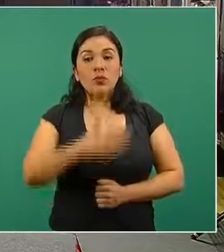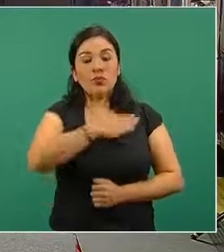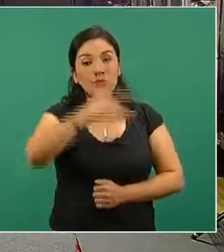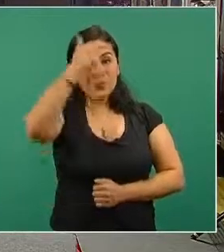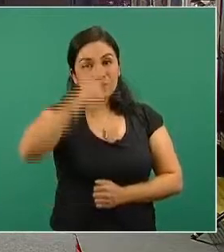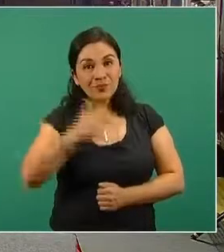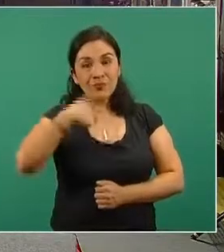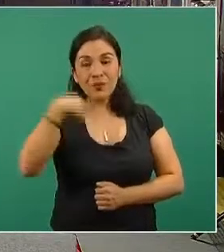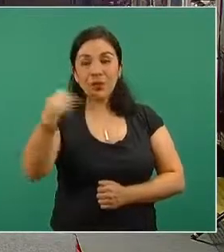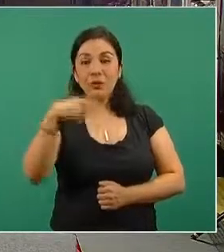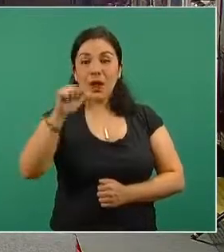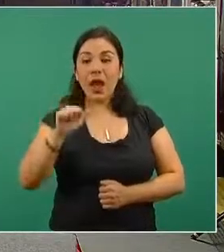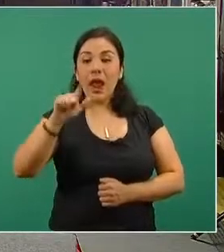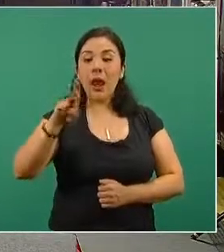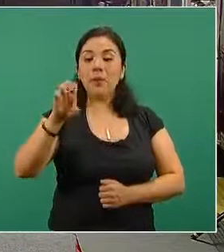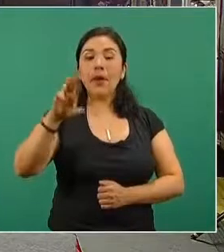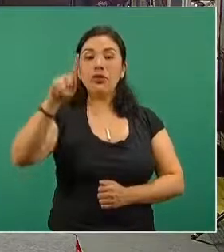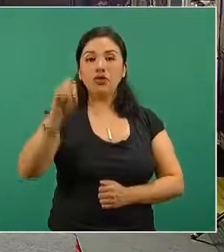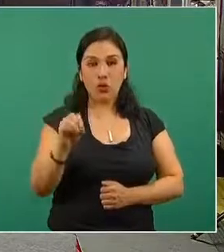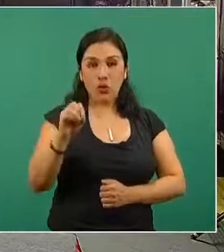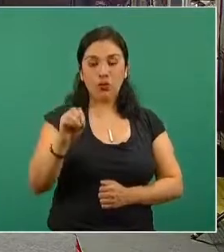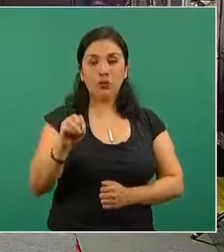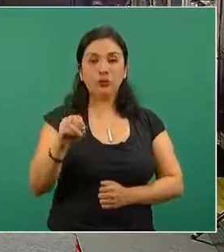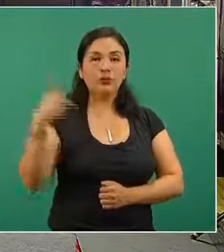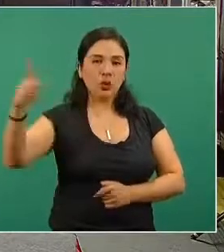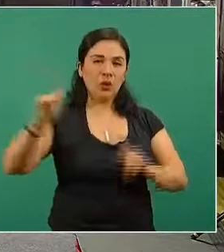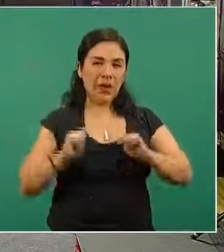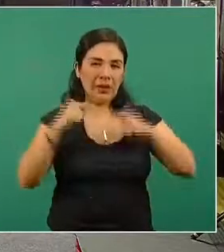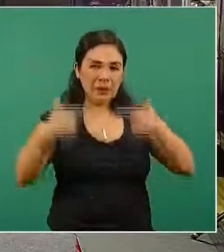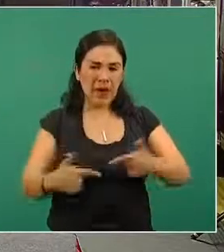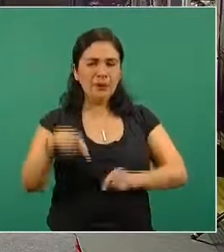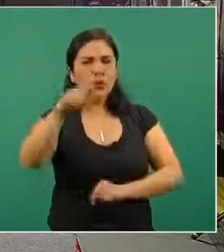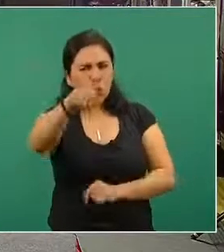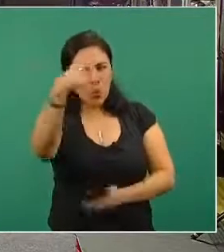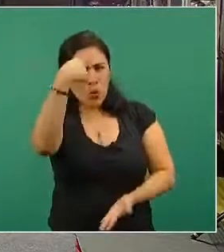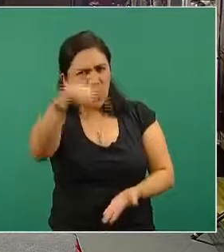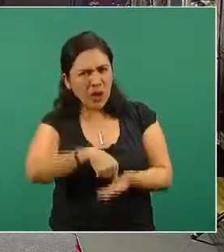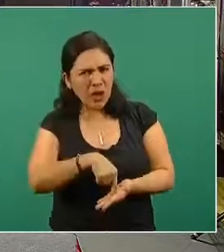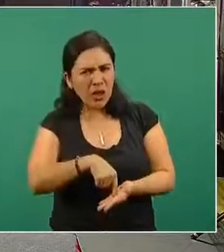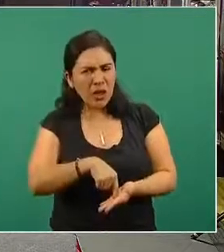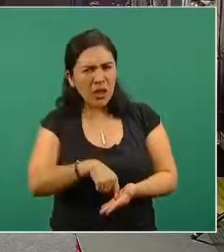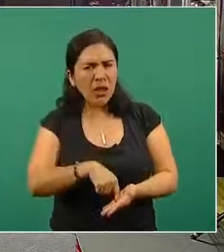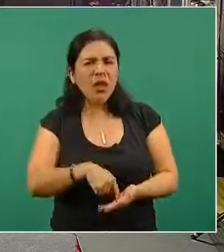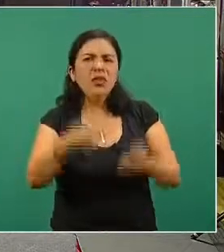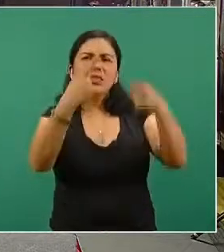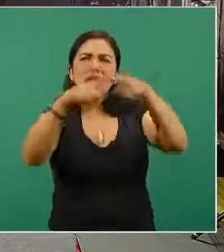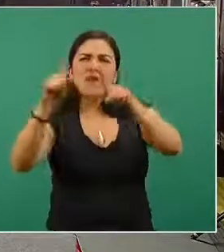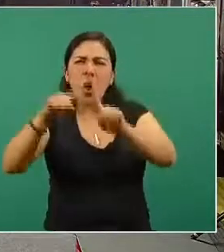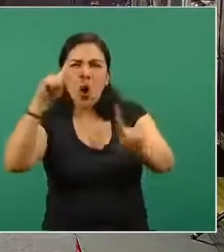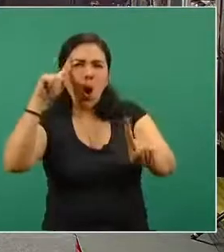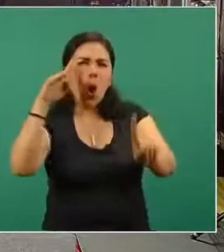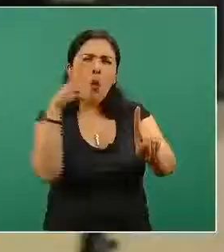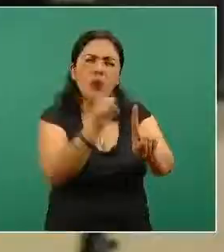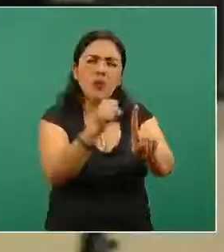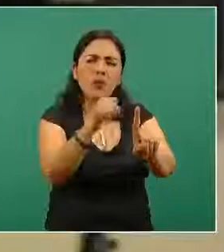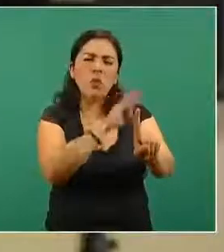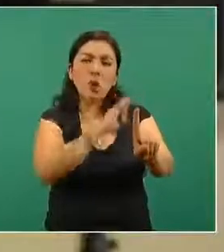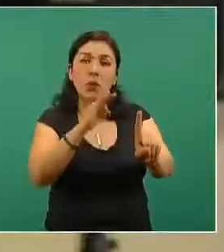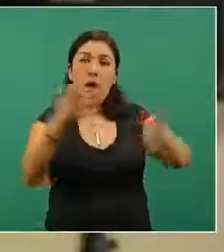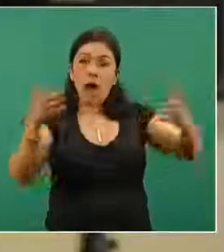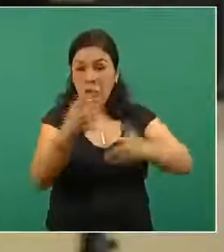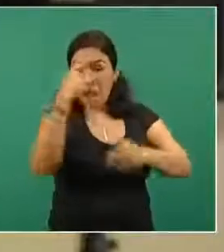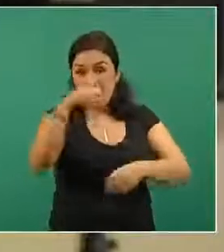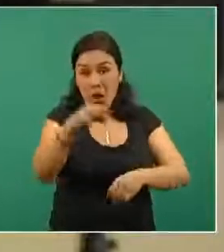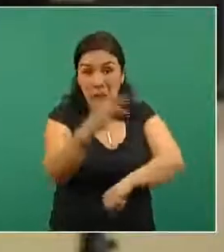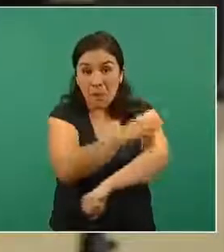Buenas noches, Alberto Amaro, de la prensa de Tlaxcala. ¿Cree usted que se cumplan los objetivos del gobierno federal para vacunar a las